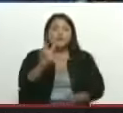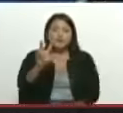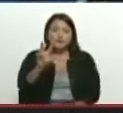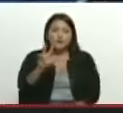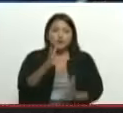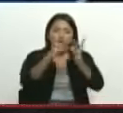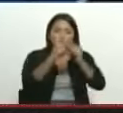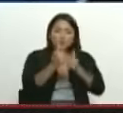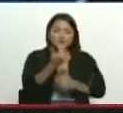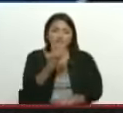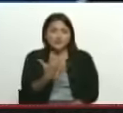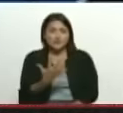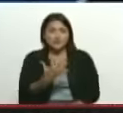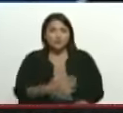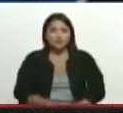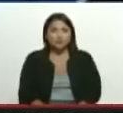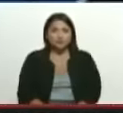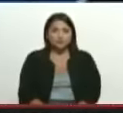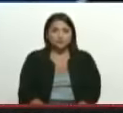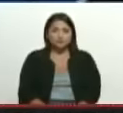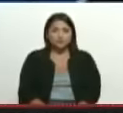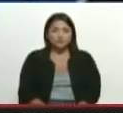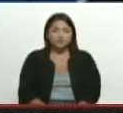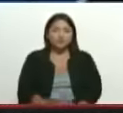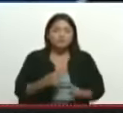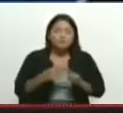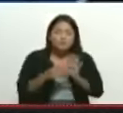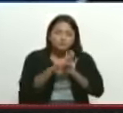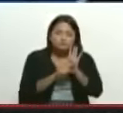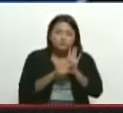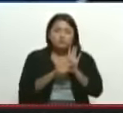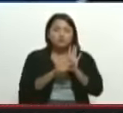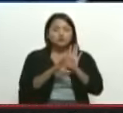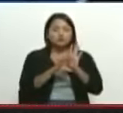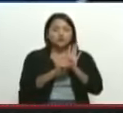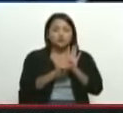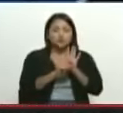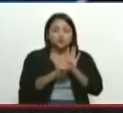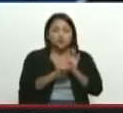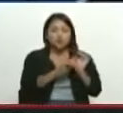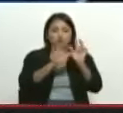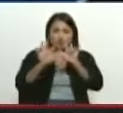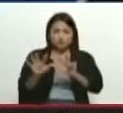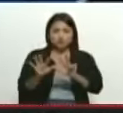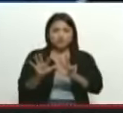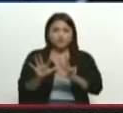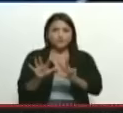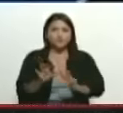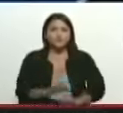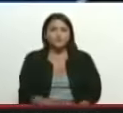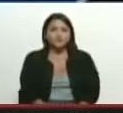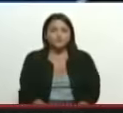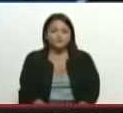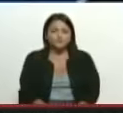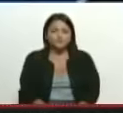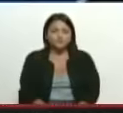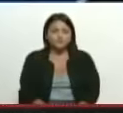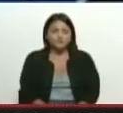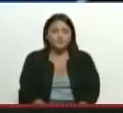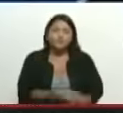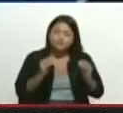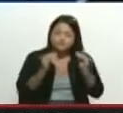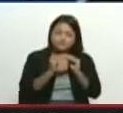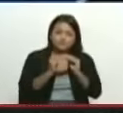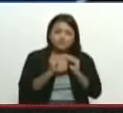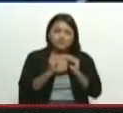numeral 5, y la disposición octava de la Constitución de la República Bolivariana de Venezuela, en